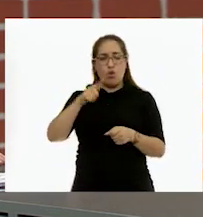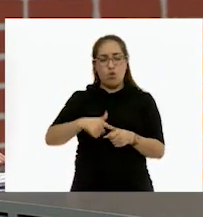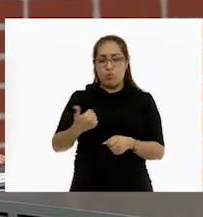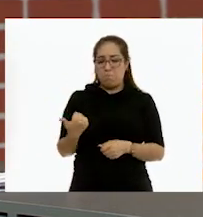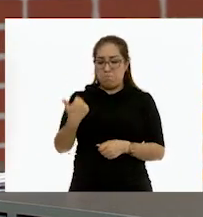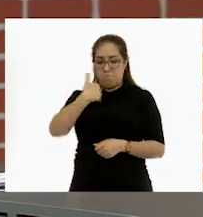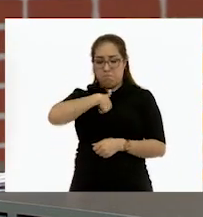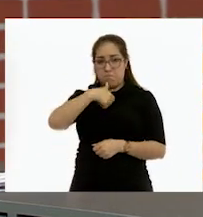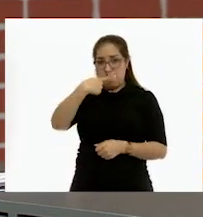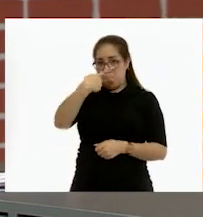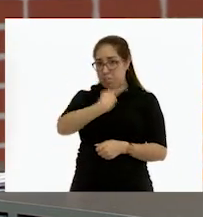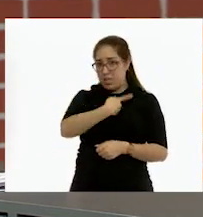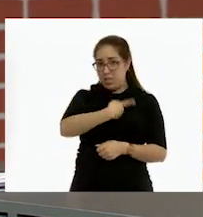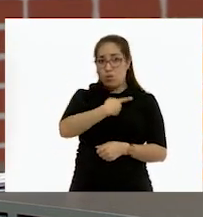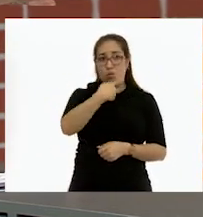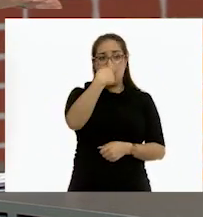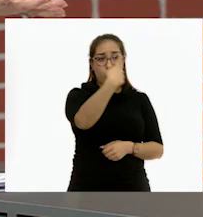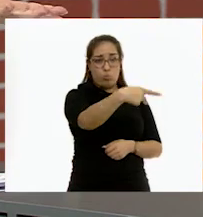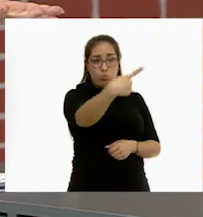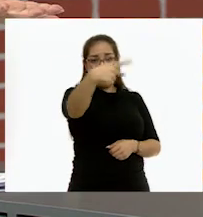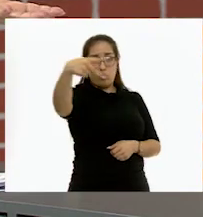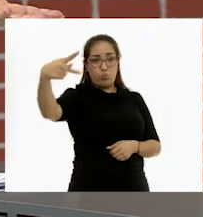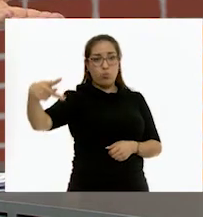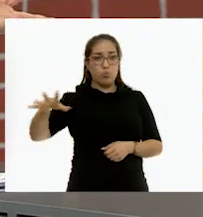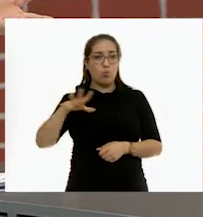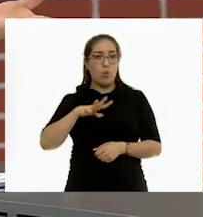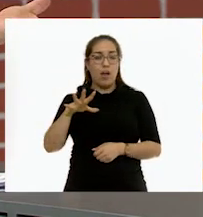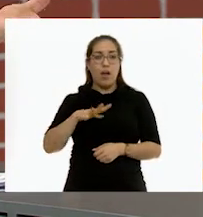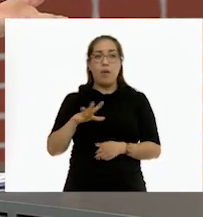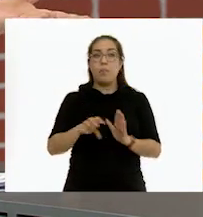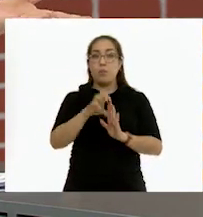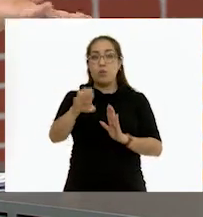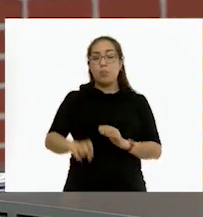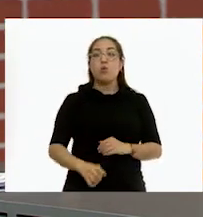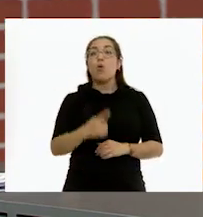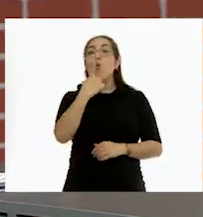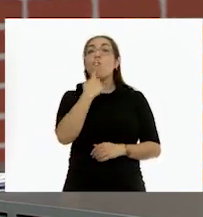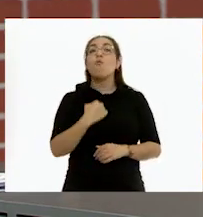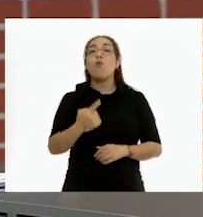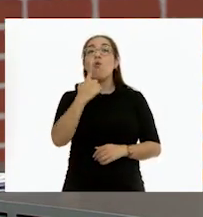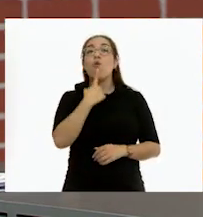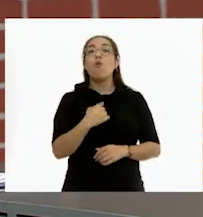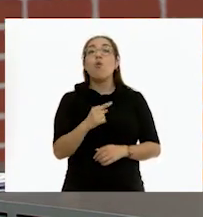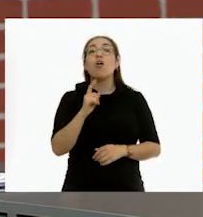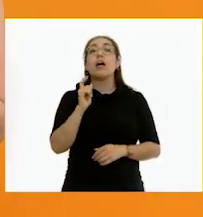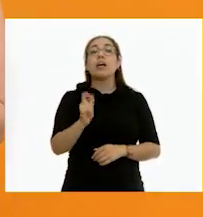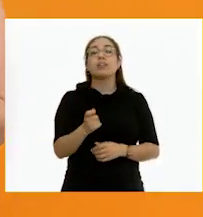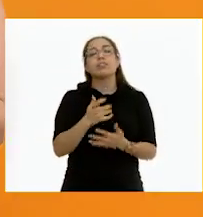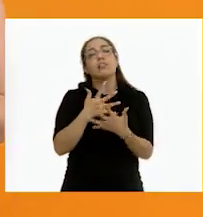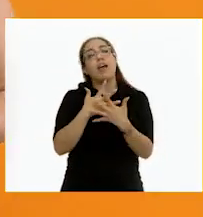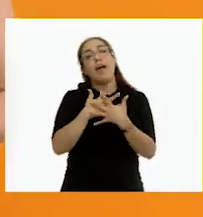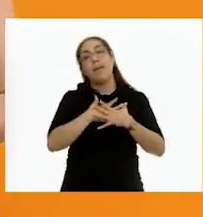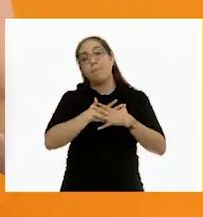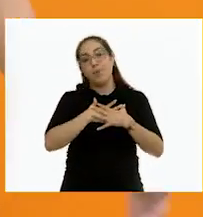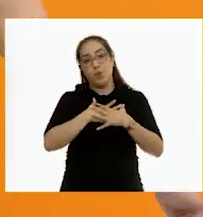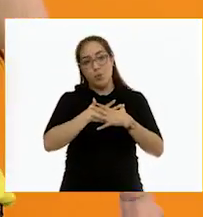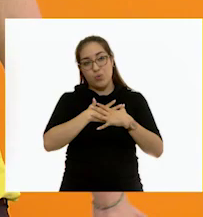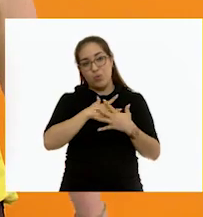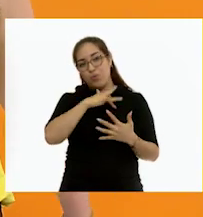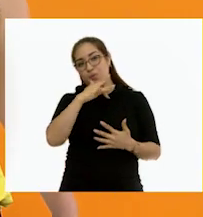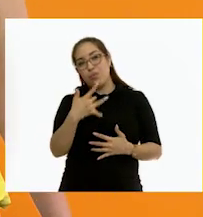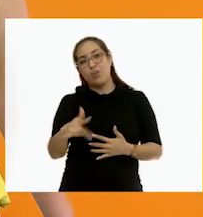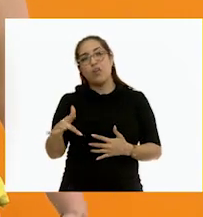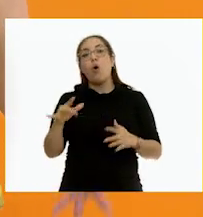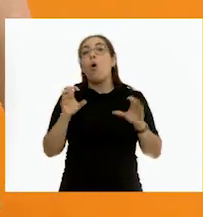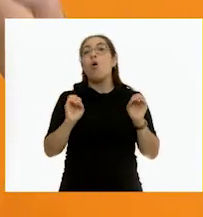representa algo finalmente, por ejemplo, el rojo representa el amor. El amor. El ¿sí?